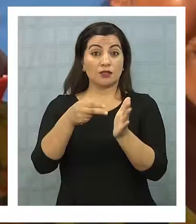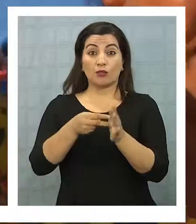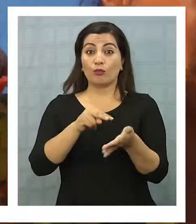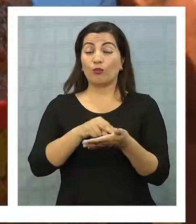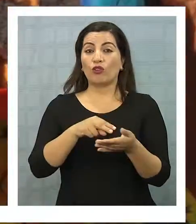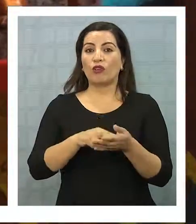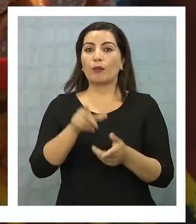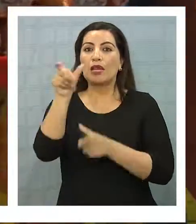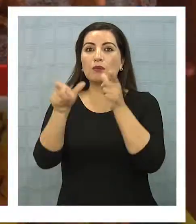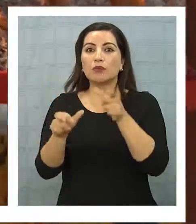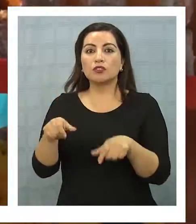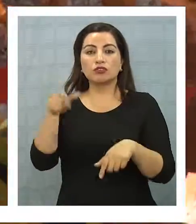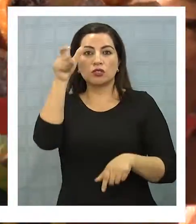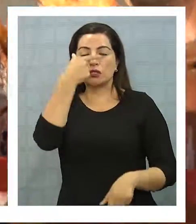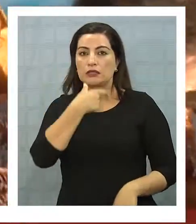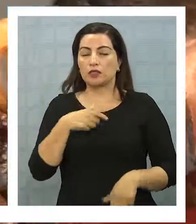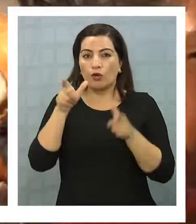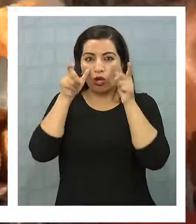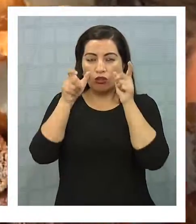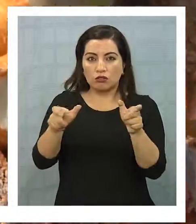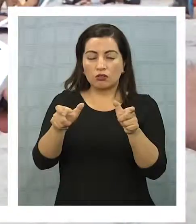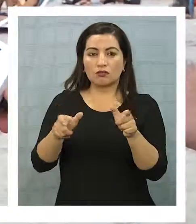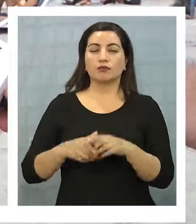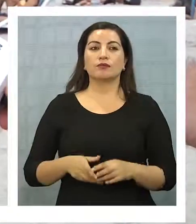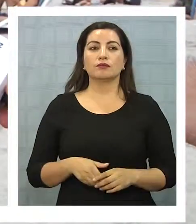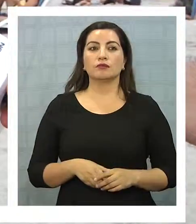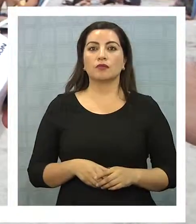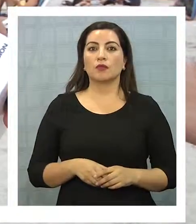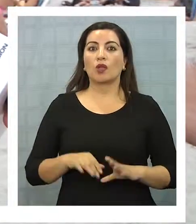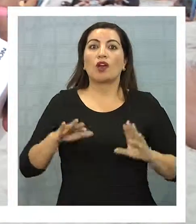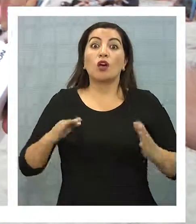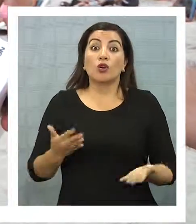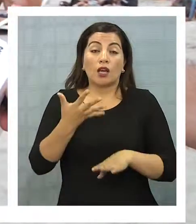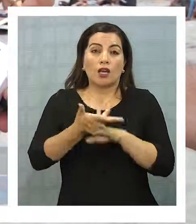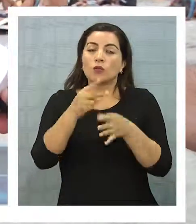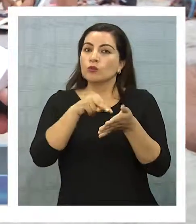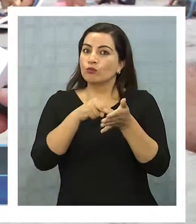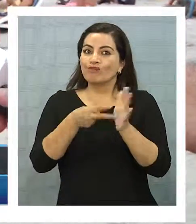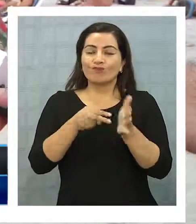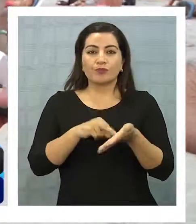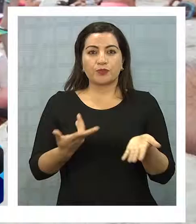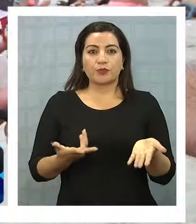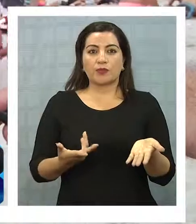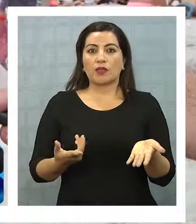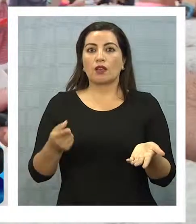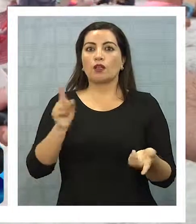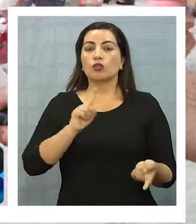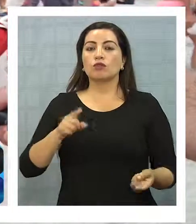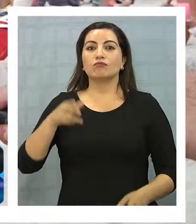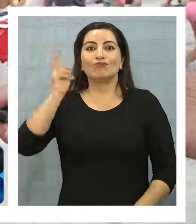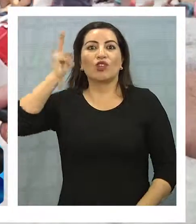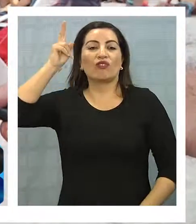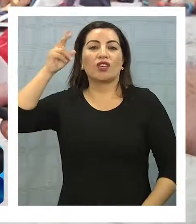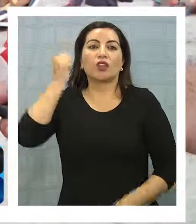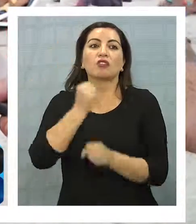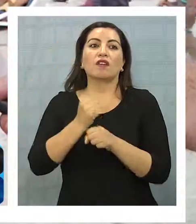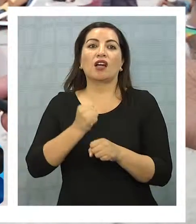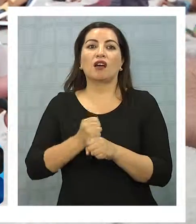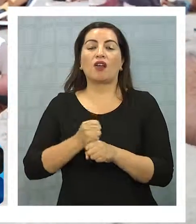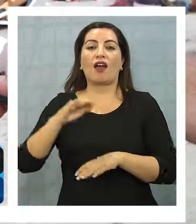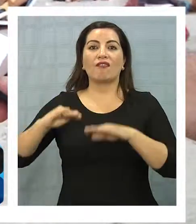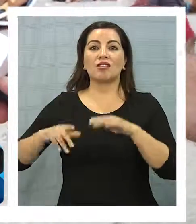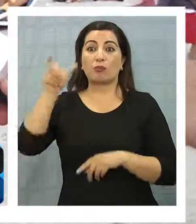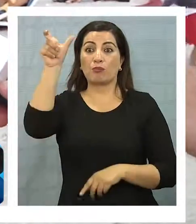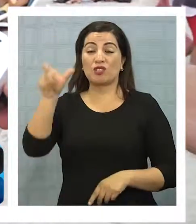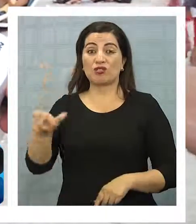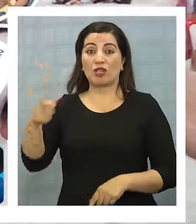inspectores, público y vendedores Tenemos en este momento un inconveniente Y es que, bueno, nos están dejando trabajar A veces nos sacan de acá, de la